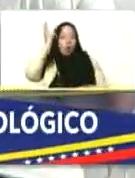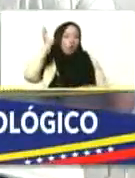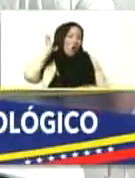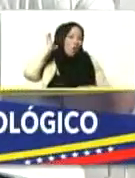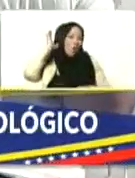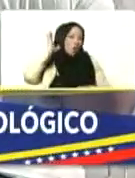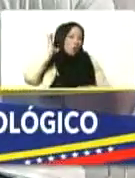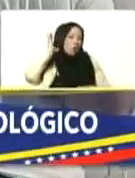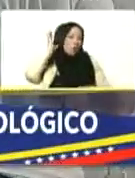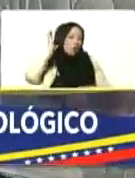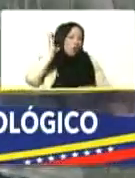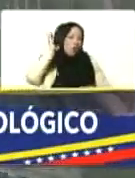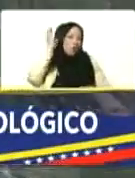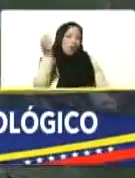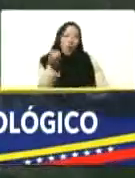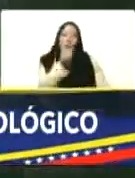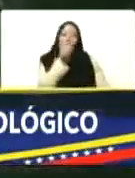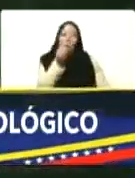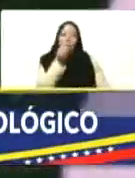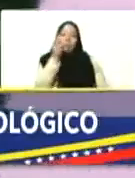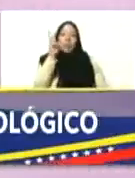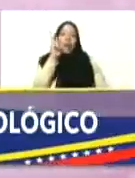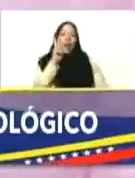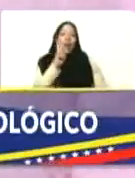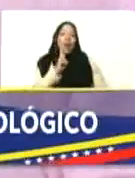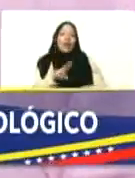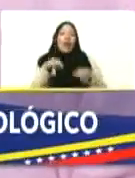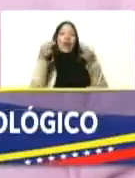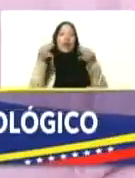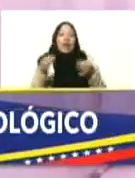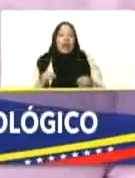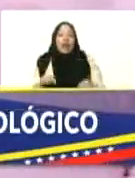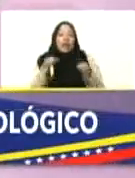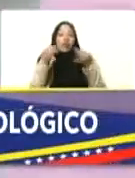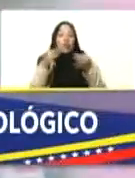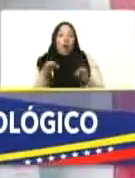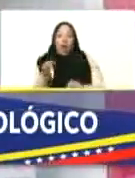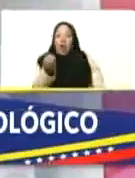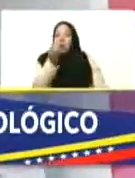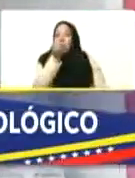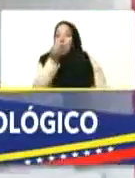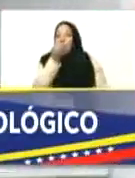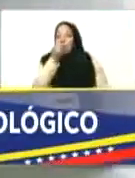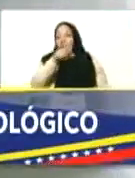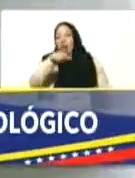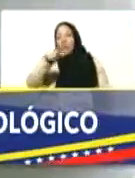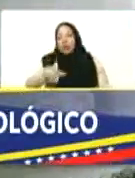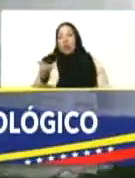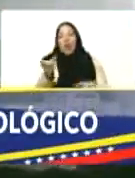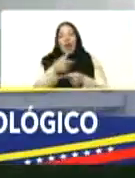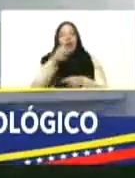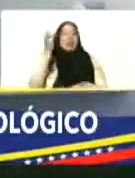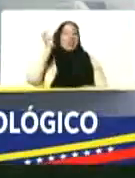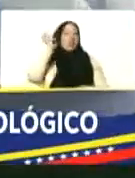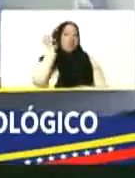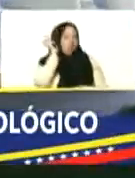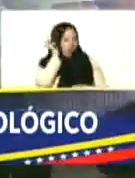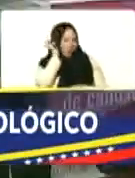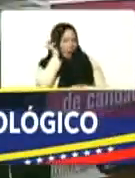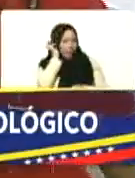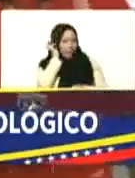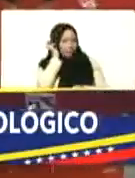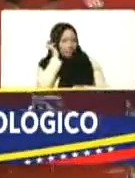consumir alimentos orgánicos y no transgénicos. Acá a mi mano derecha tengo a la doctora,